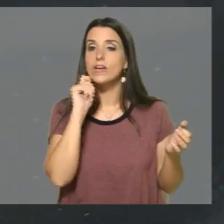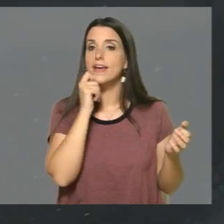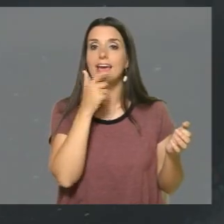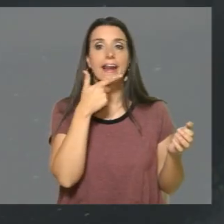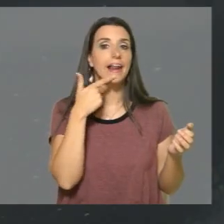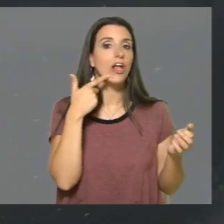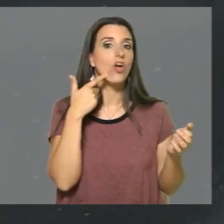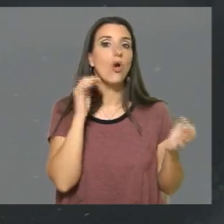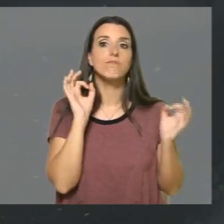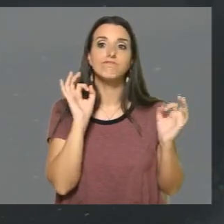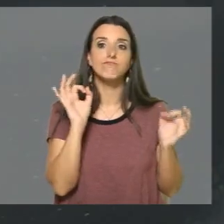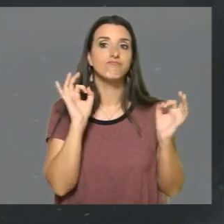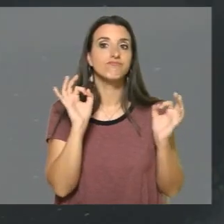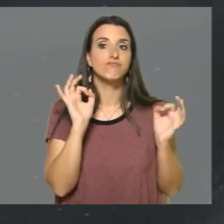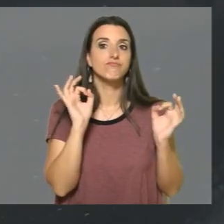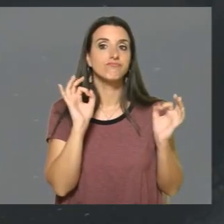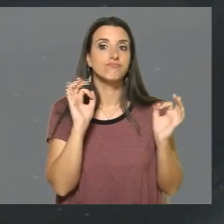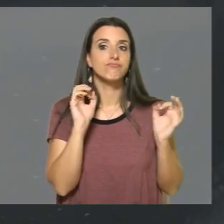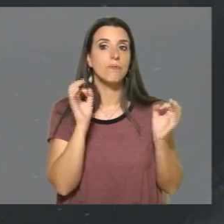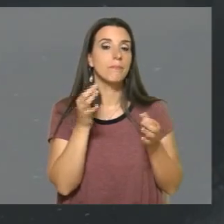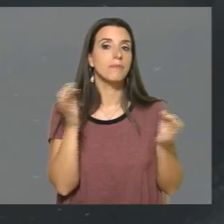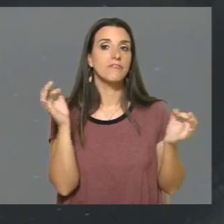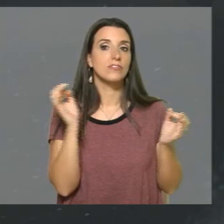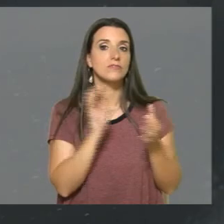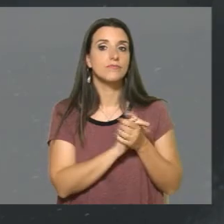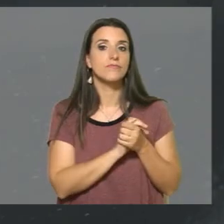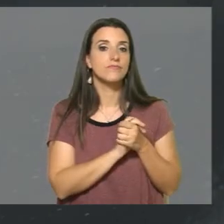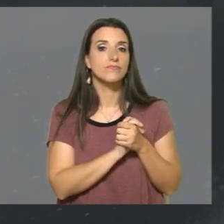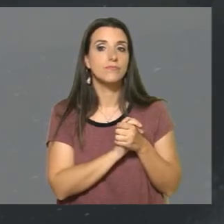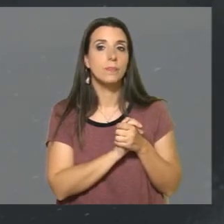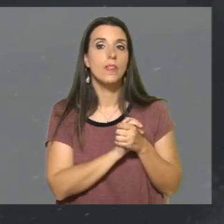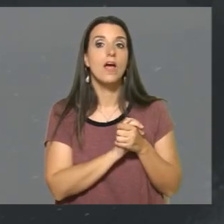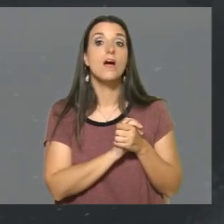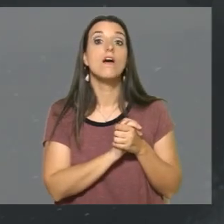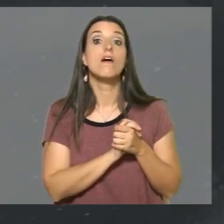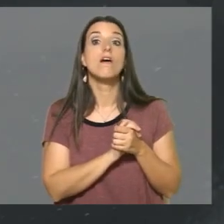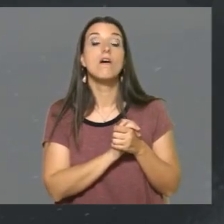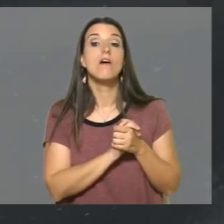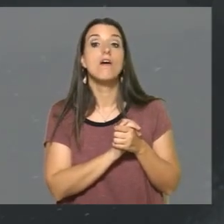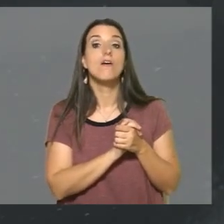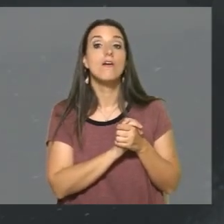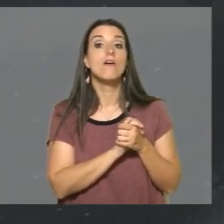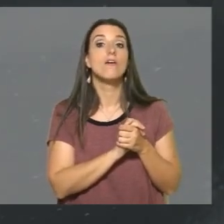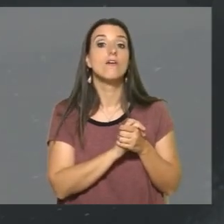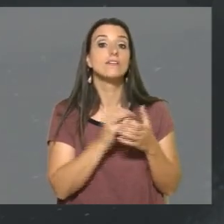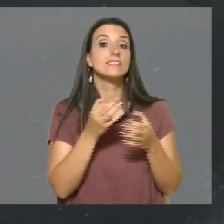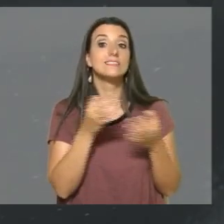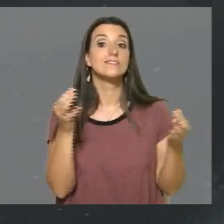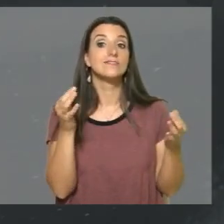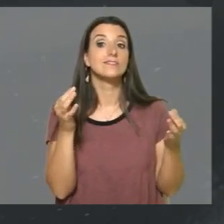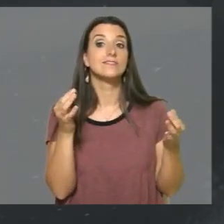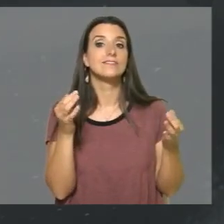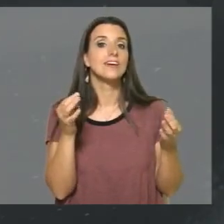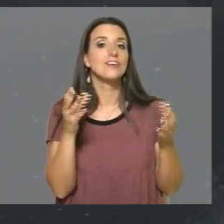rico. Ahí, que no se te caiga nada, se te cae, se te hace un echastre, se te vuelca ahora un pedacito de pollo. Salta hasta la cámara 3 allá.